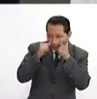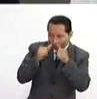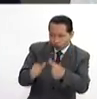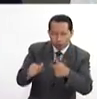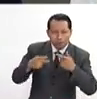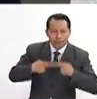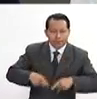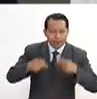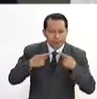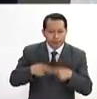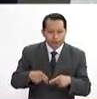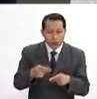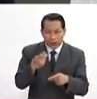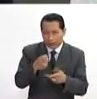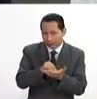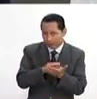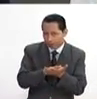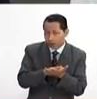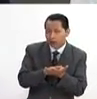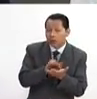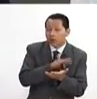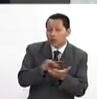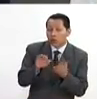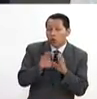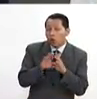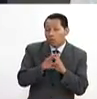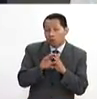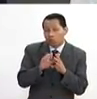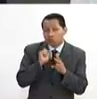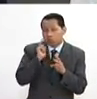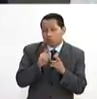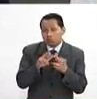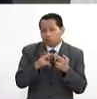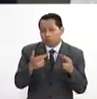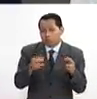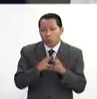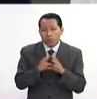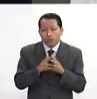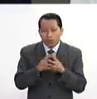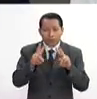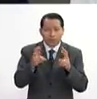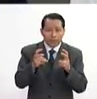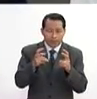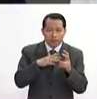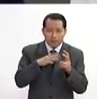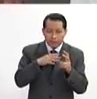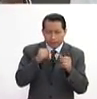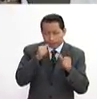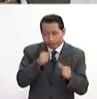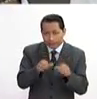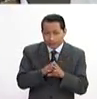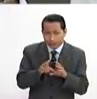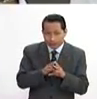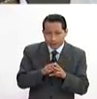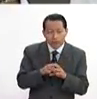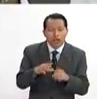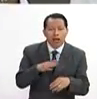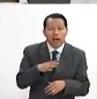usuarios o que podrían estar relacionadas directamente con el tema del IDATU, se